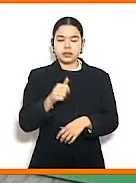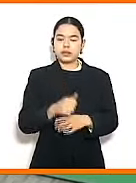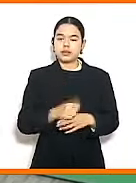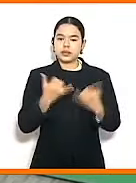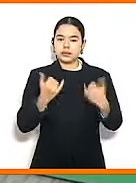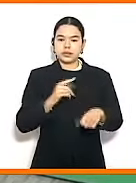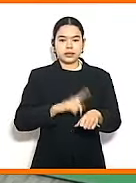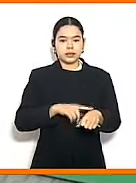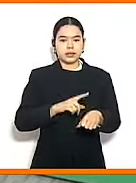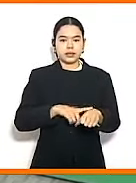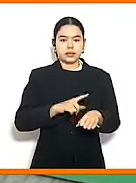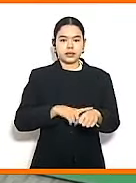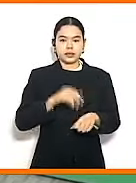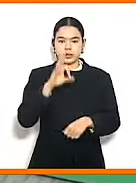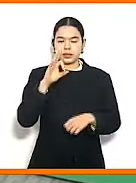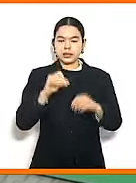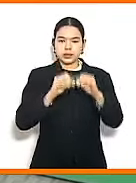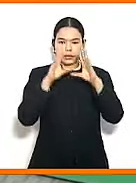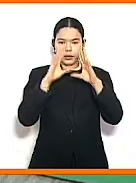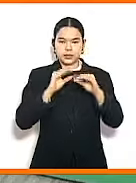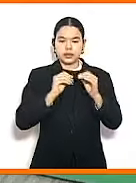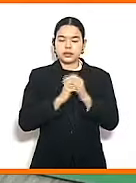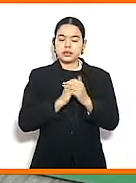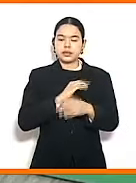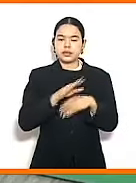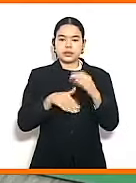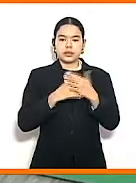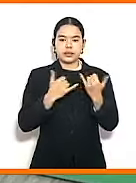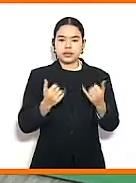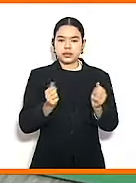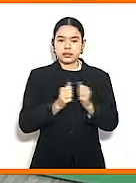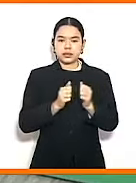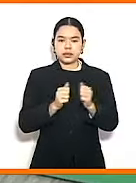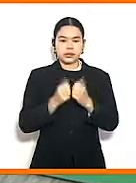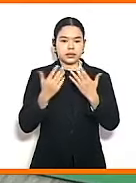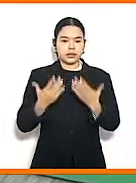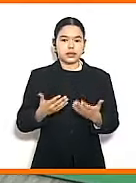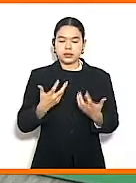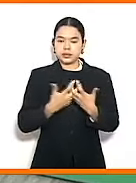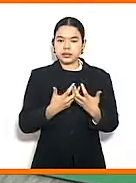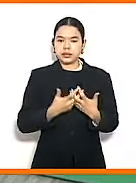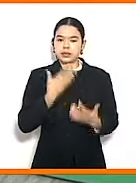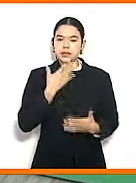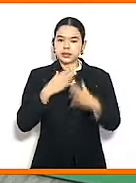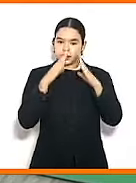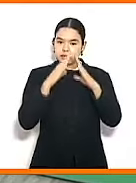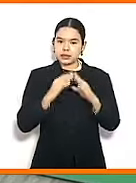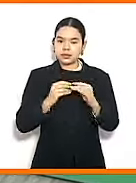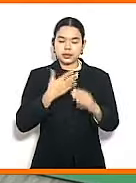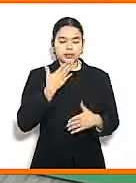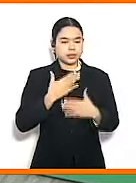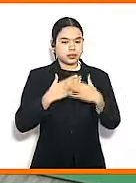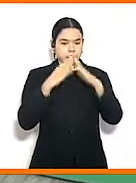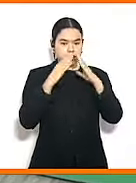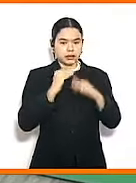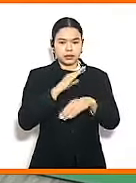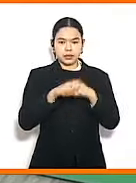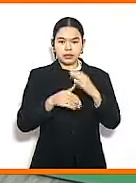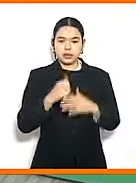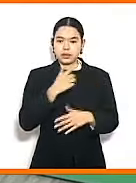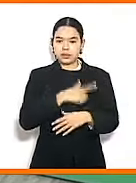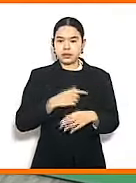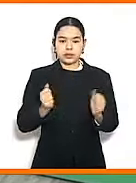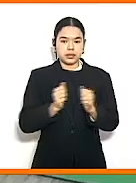el reloj marca las 9 en punto de la noche. Hoy me encuentro en compañía de Marbella. Buenas noches, Marbella. Buenas noches, Ana. Qué placer